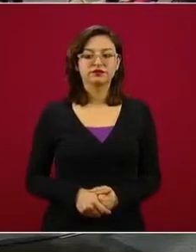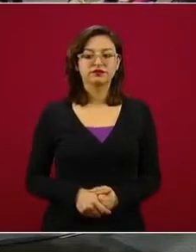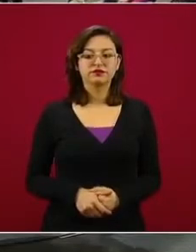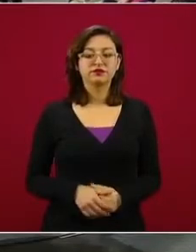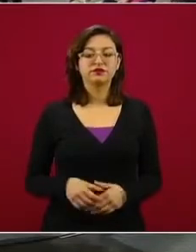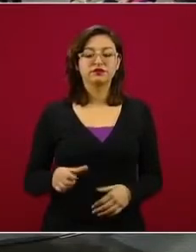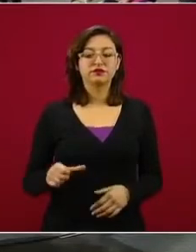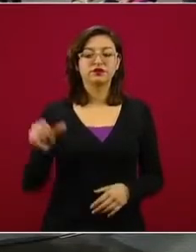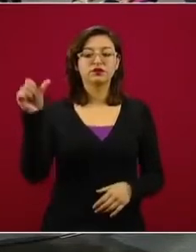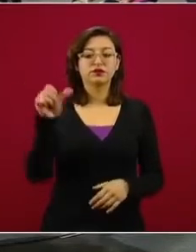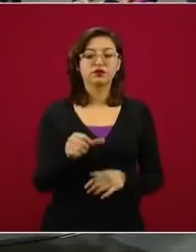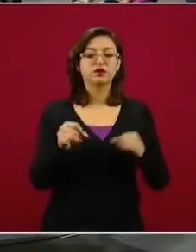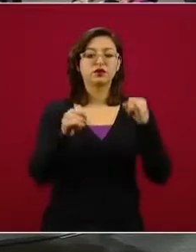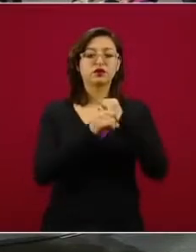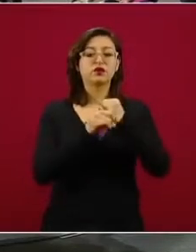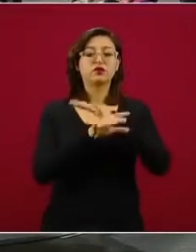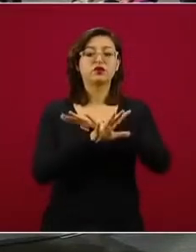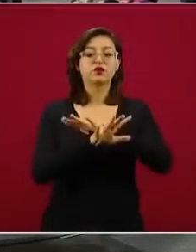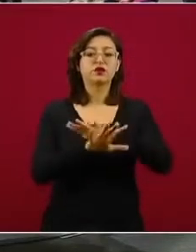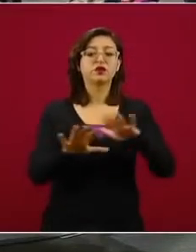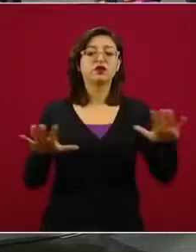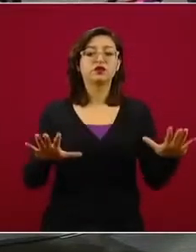vamos a informar al pueblo de México